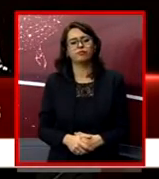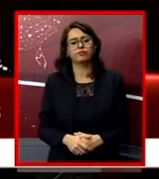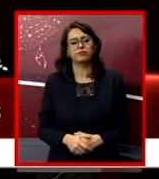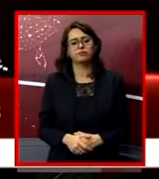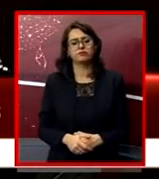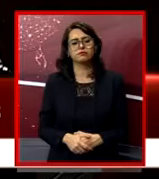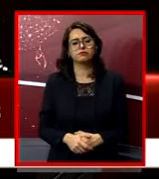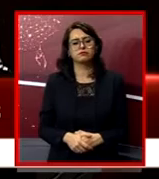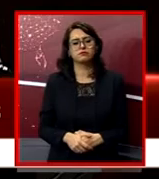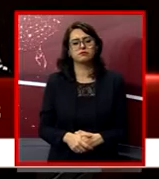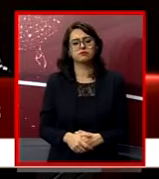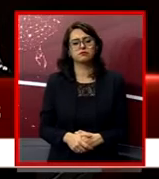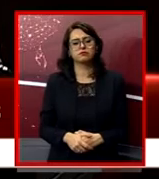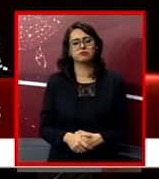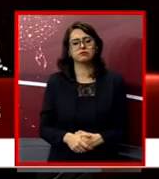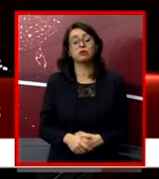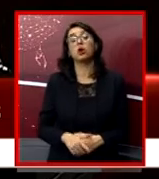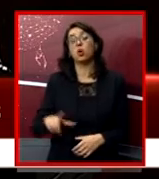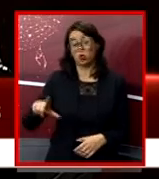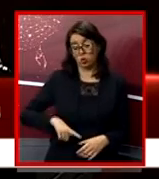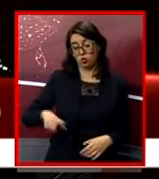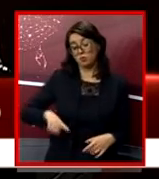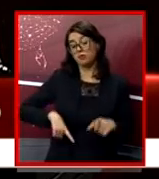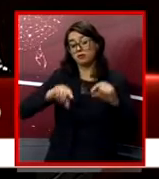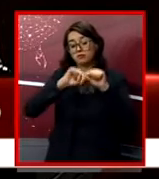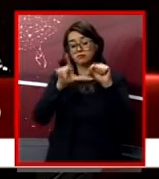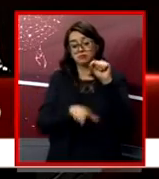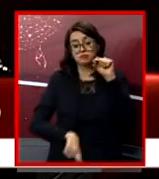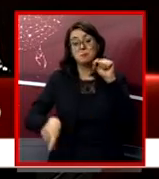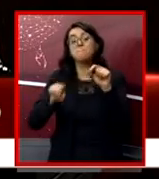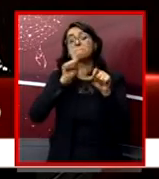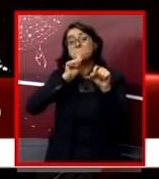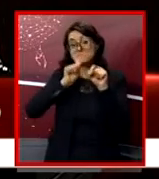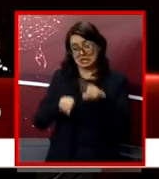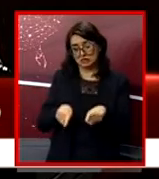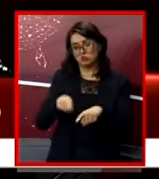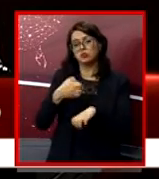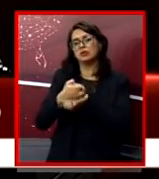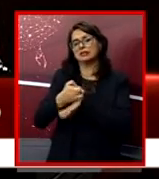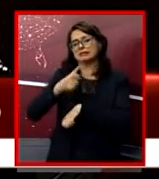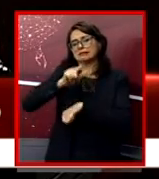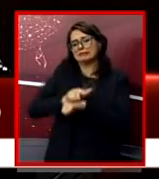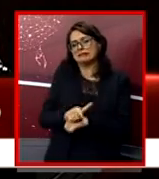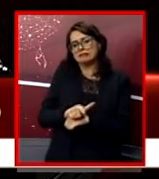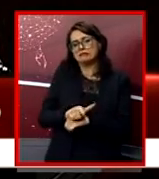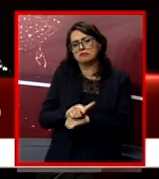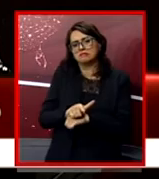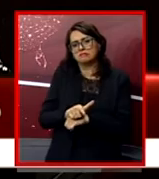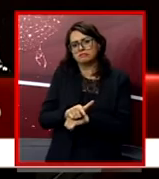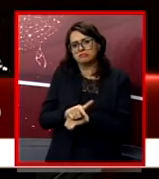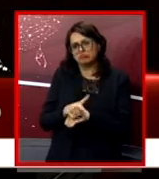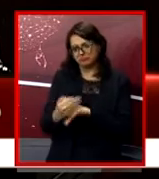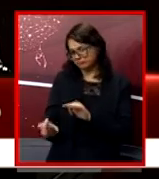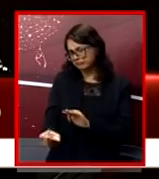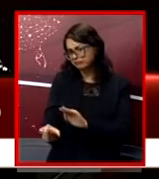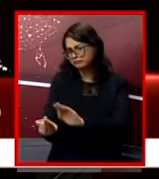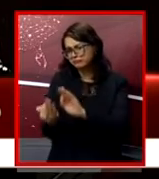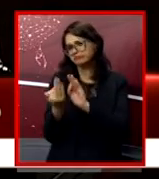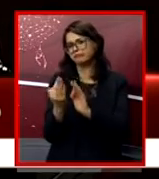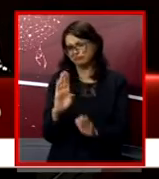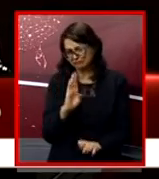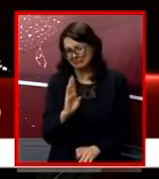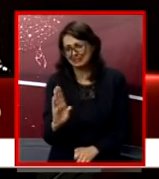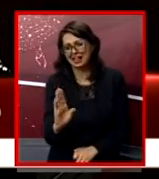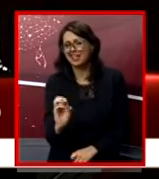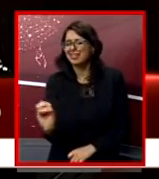Los gobiernos federal y estatal no están dando la cara. No es